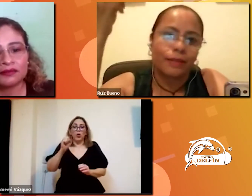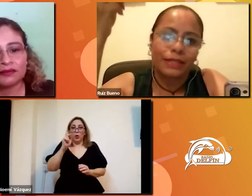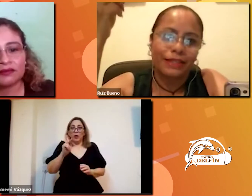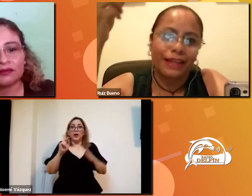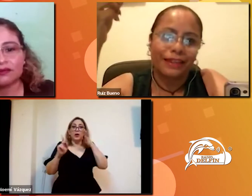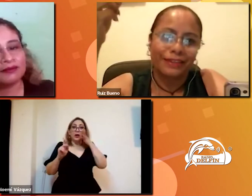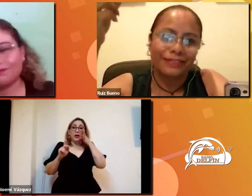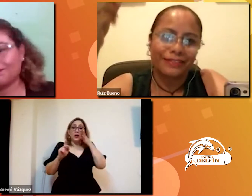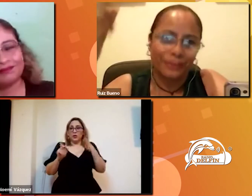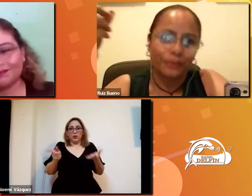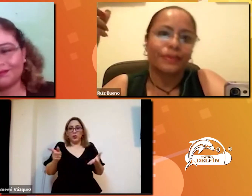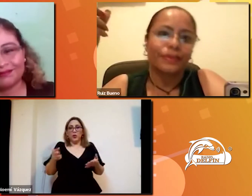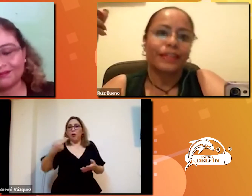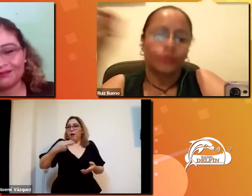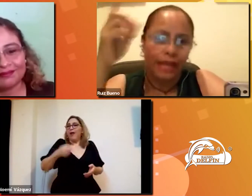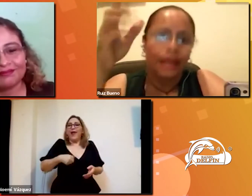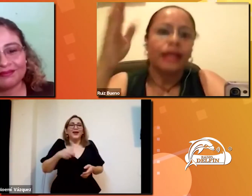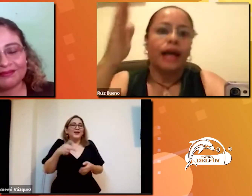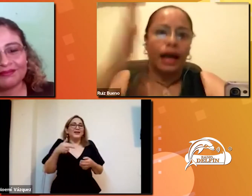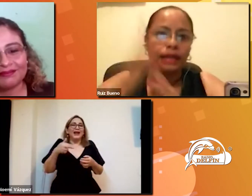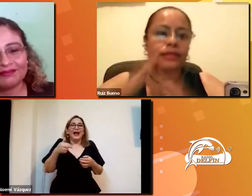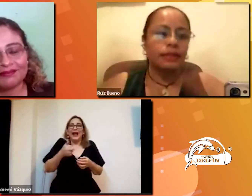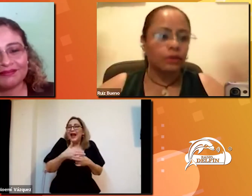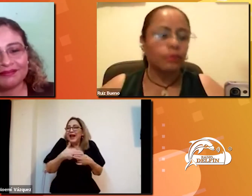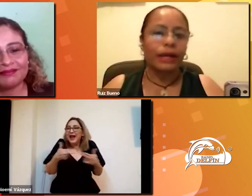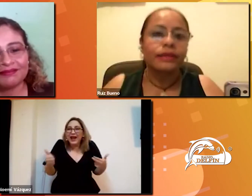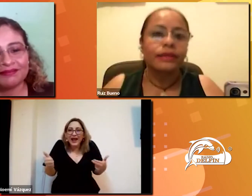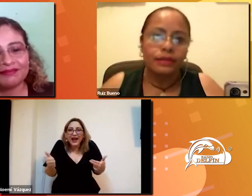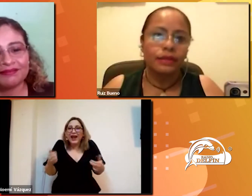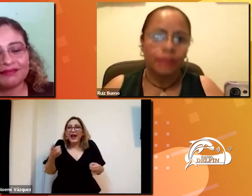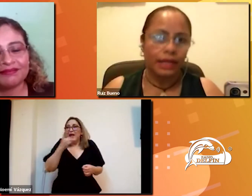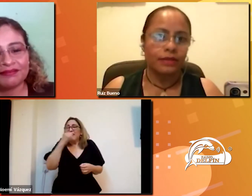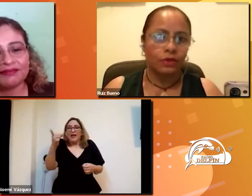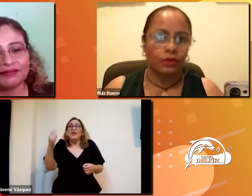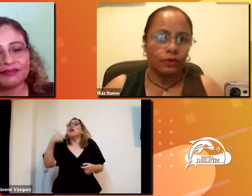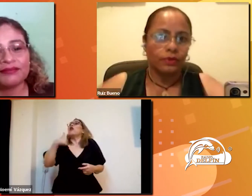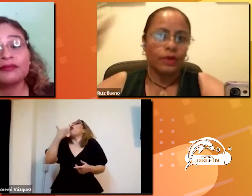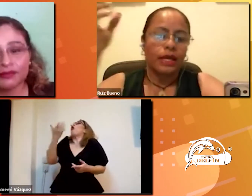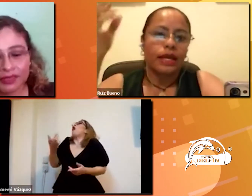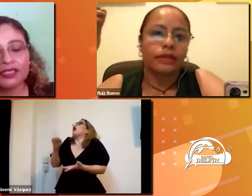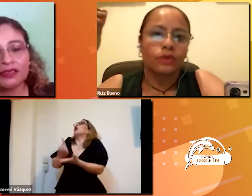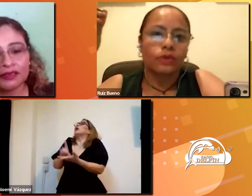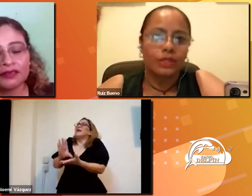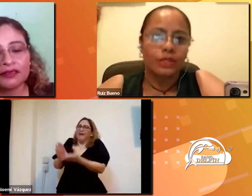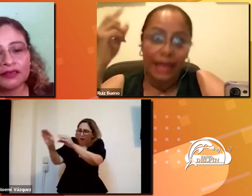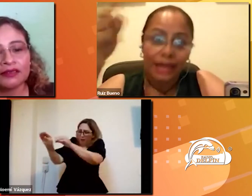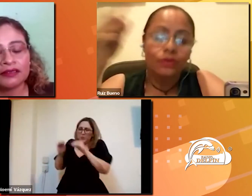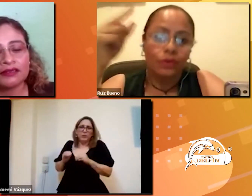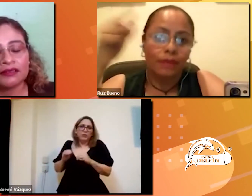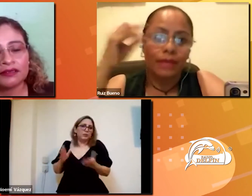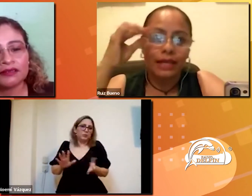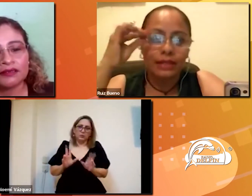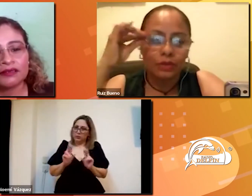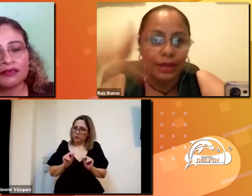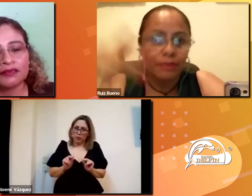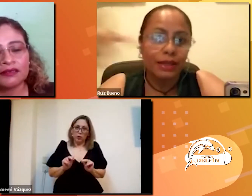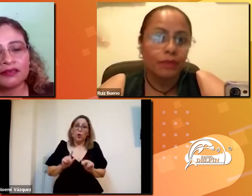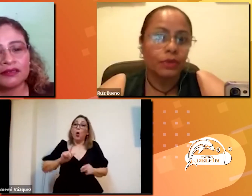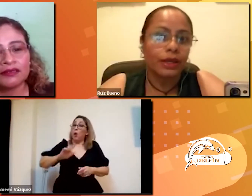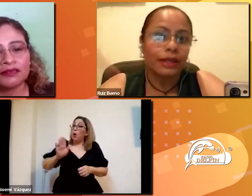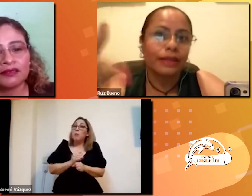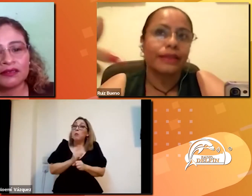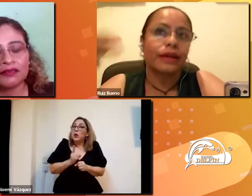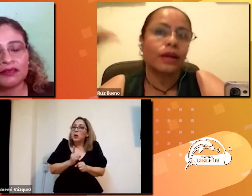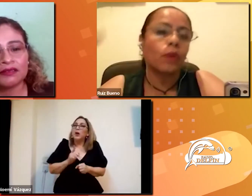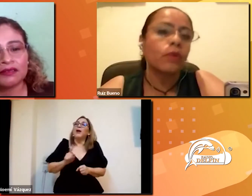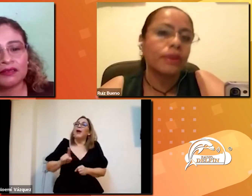tener discapacidad, ¿no? O sea, hay cierto margen de discriminación. Entonces, eso también es una demanda